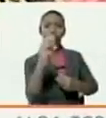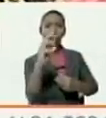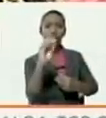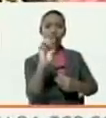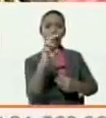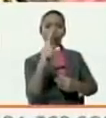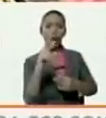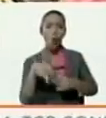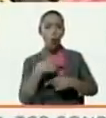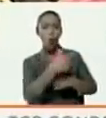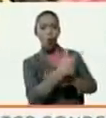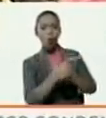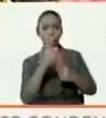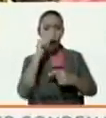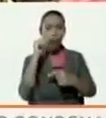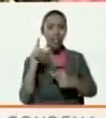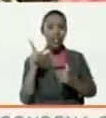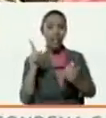Luis Herrera, y que